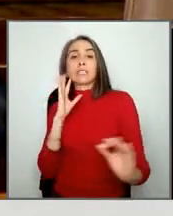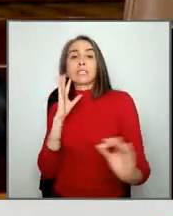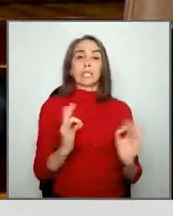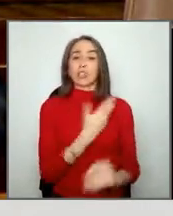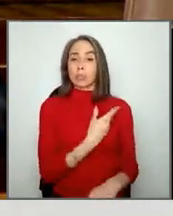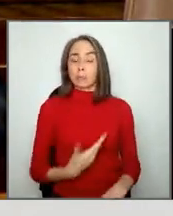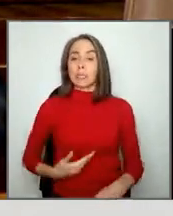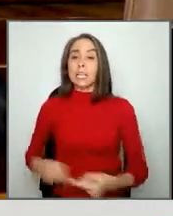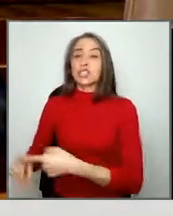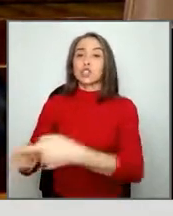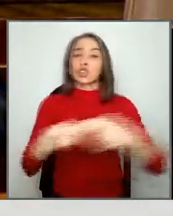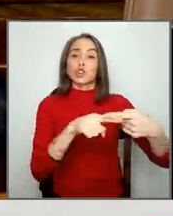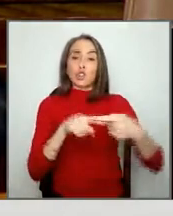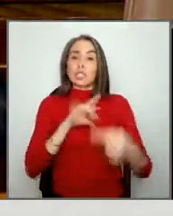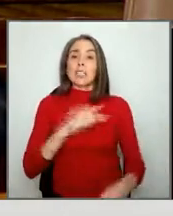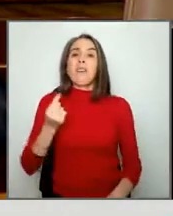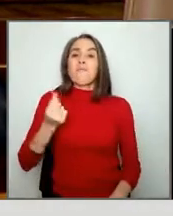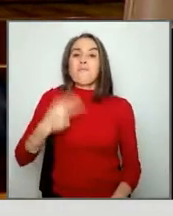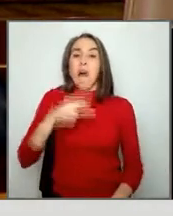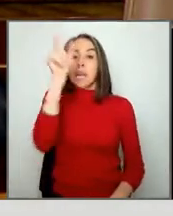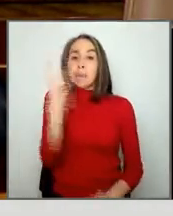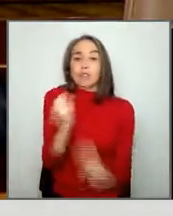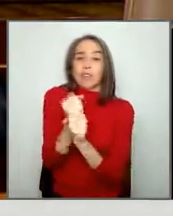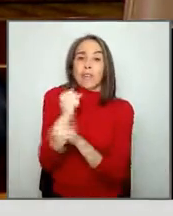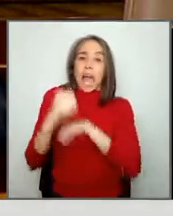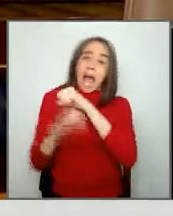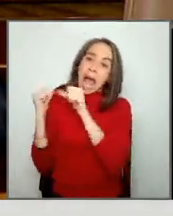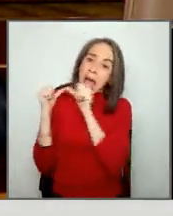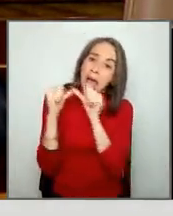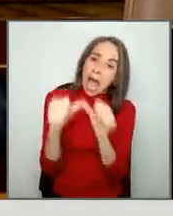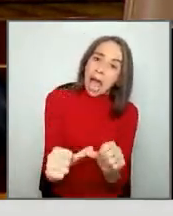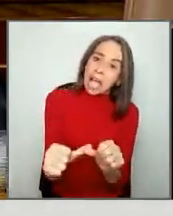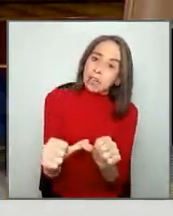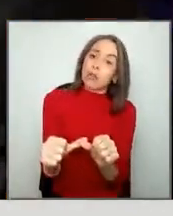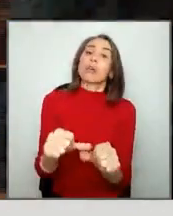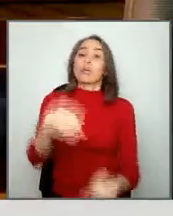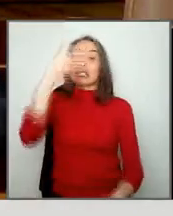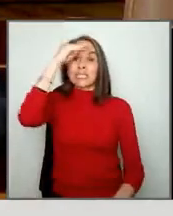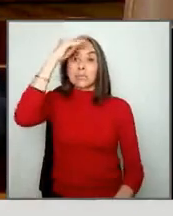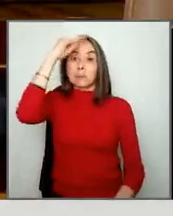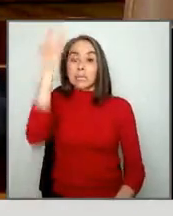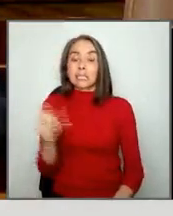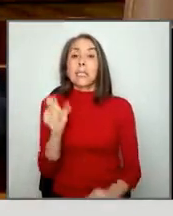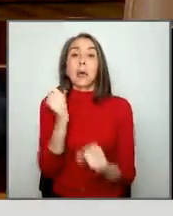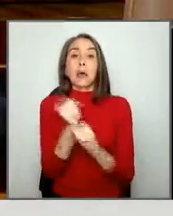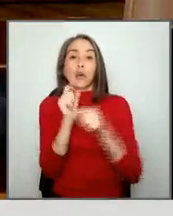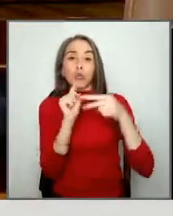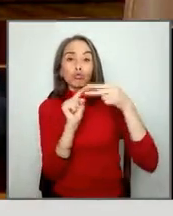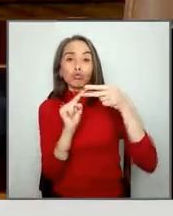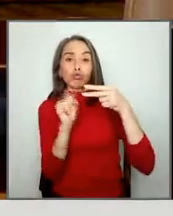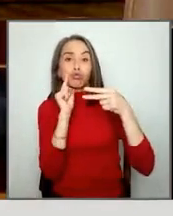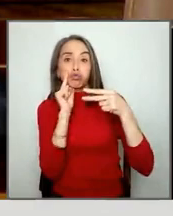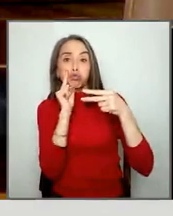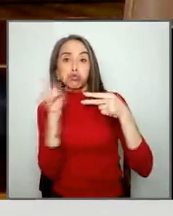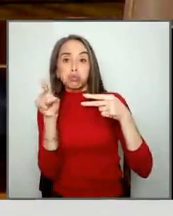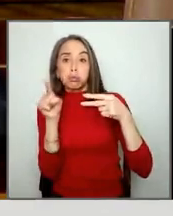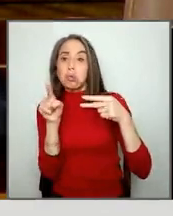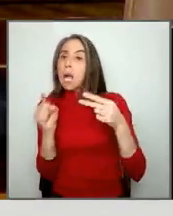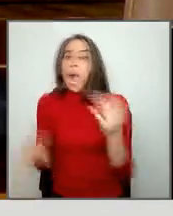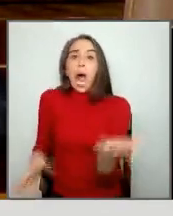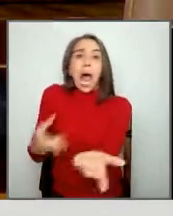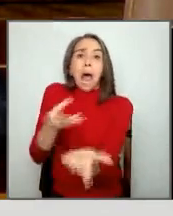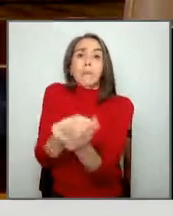la antigüedad la experiencia siempre las personas que reúnen estas características tienen mucho que aportar y sin duda